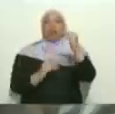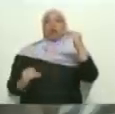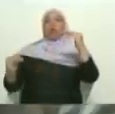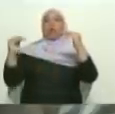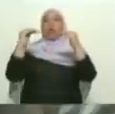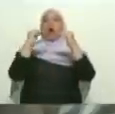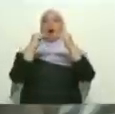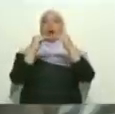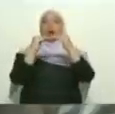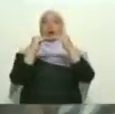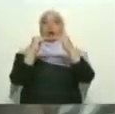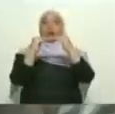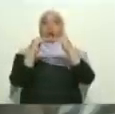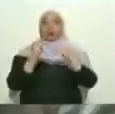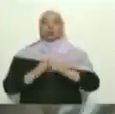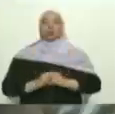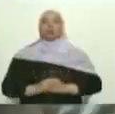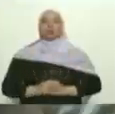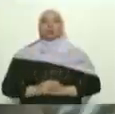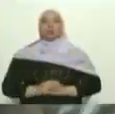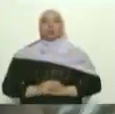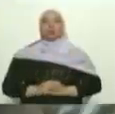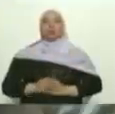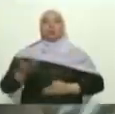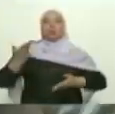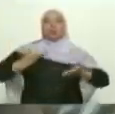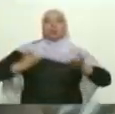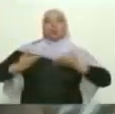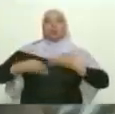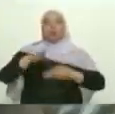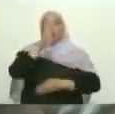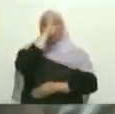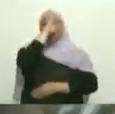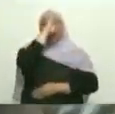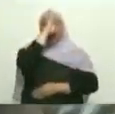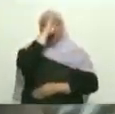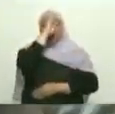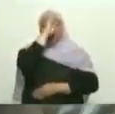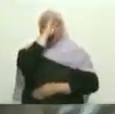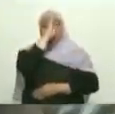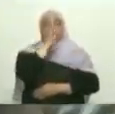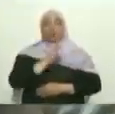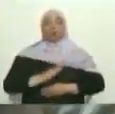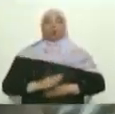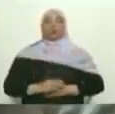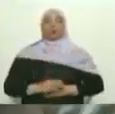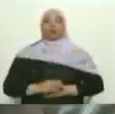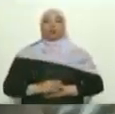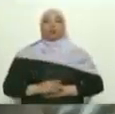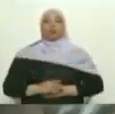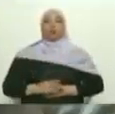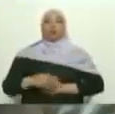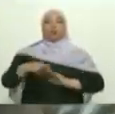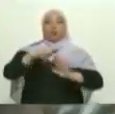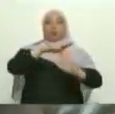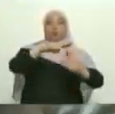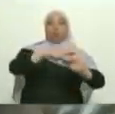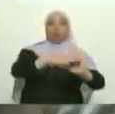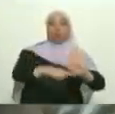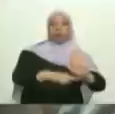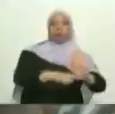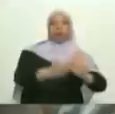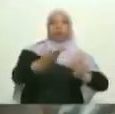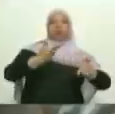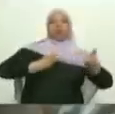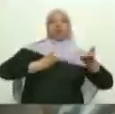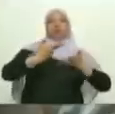simultáneamente, un ataque a dos bandas, por un lado, medidas coercitivas unilaterales llamadas